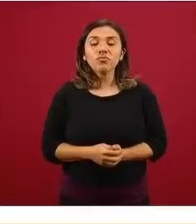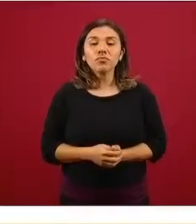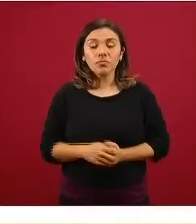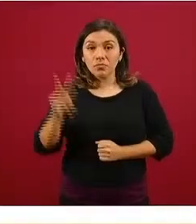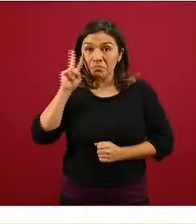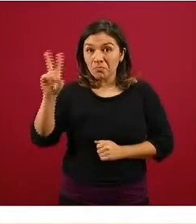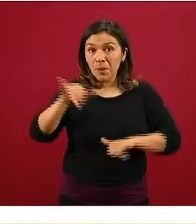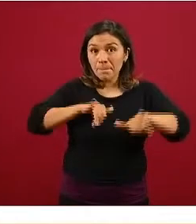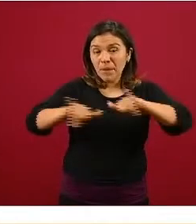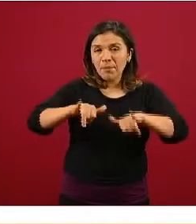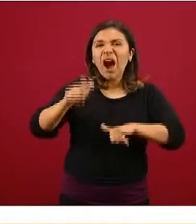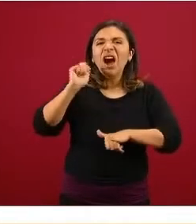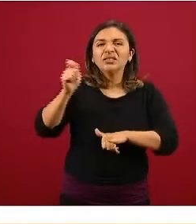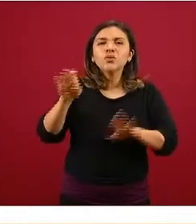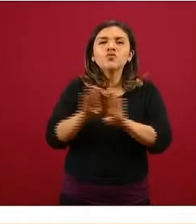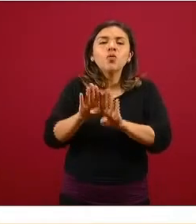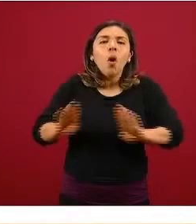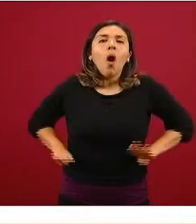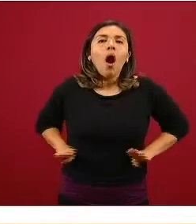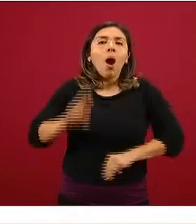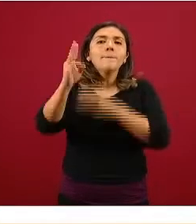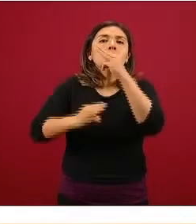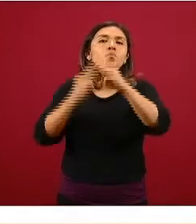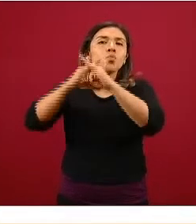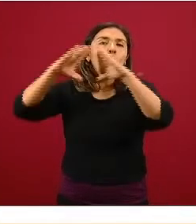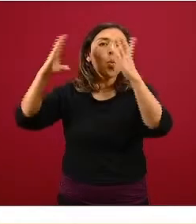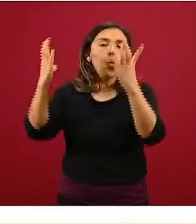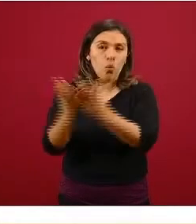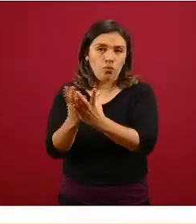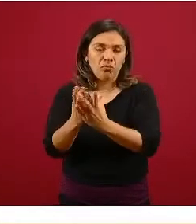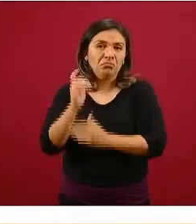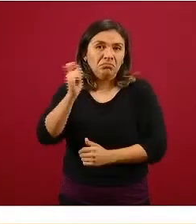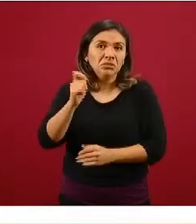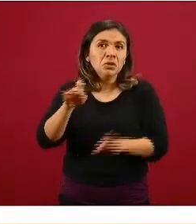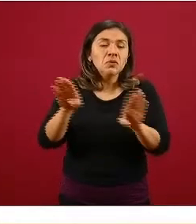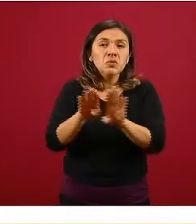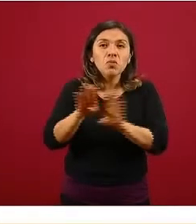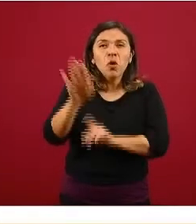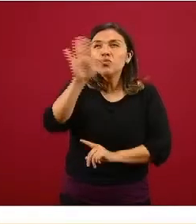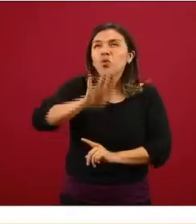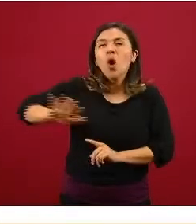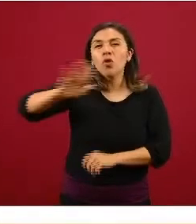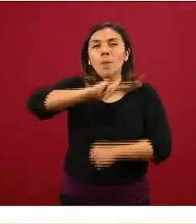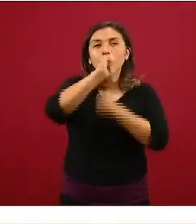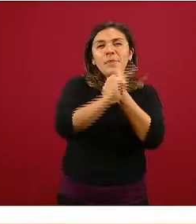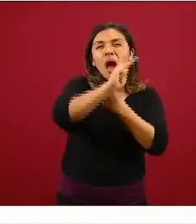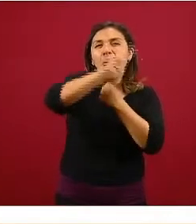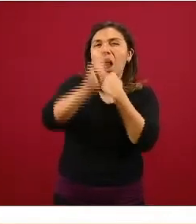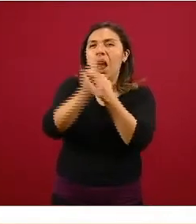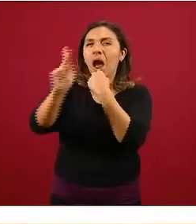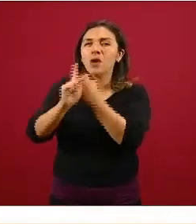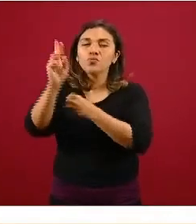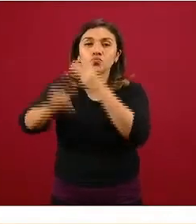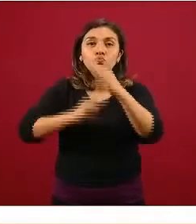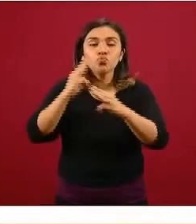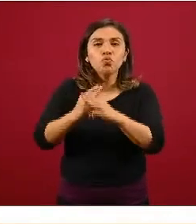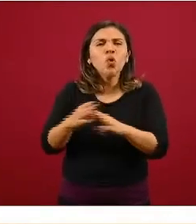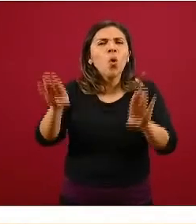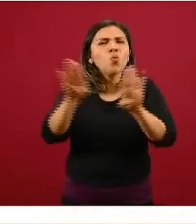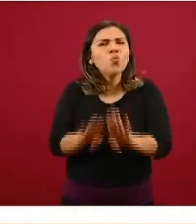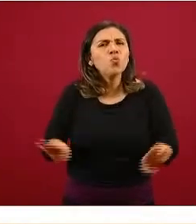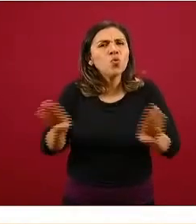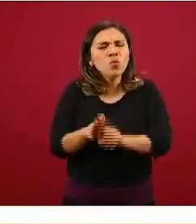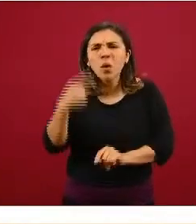Este mapa es el escenario mundial, la clasificación de todos nuestros países de todo el mundo, de cómo